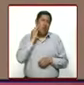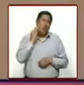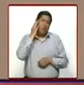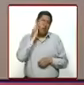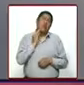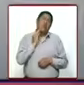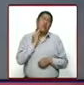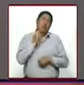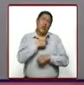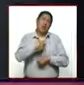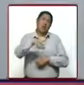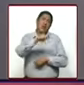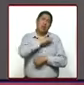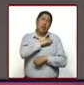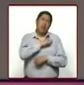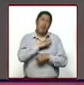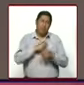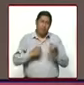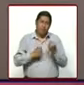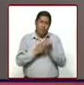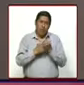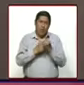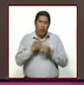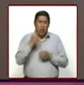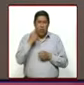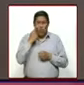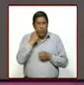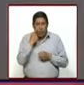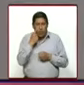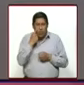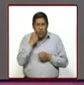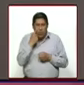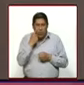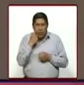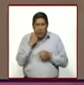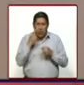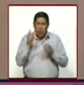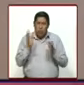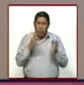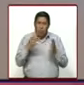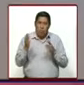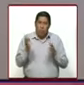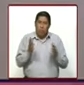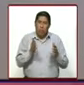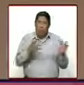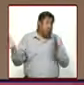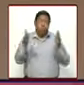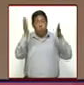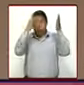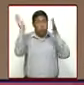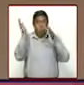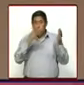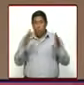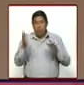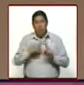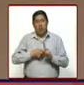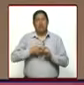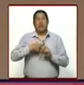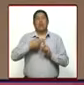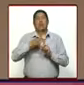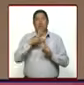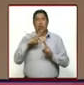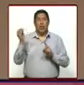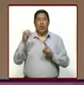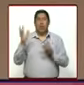manejo de fuego. Ha revelado que no conocían a ciencia cierta la hora de cambio de viento, la hora de pico de la temperatura y